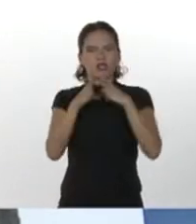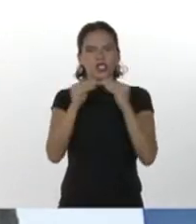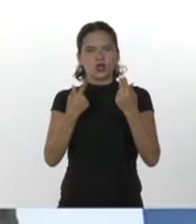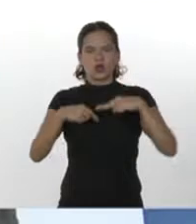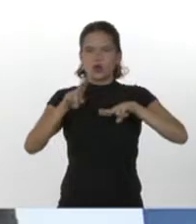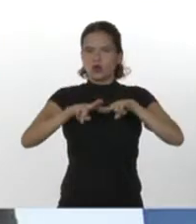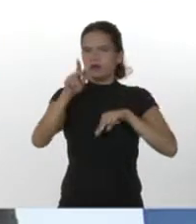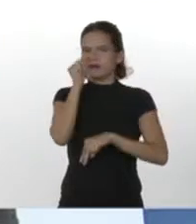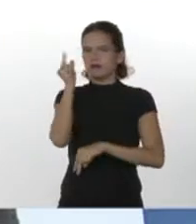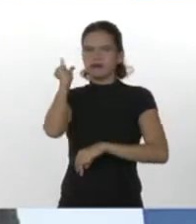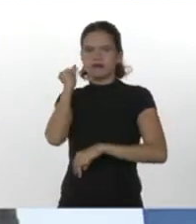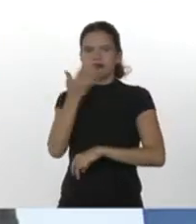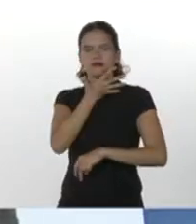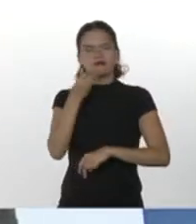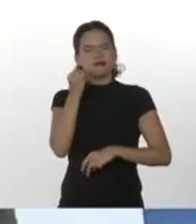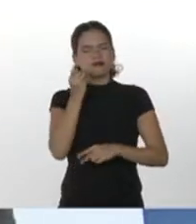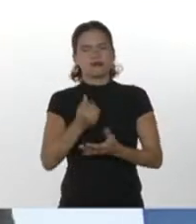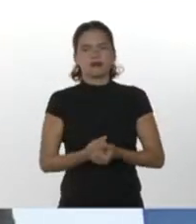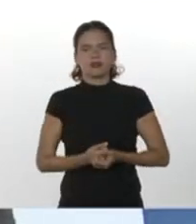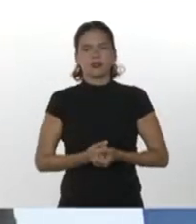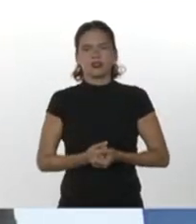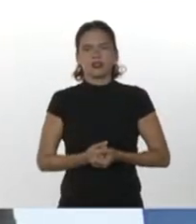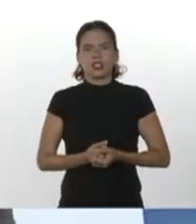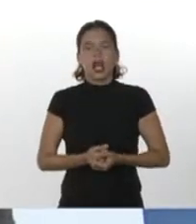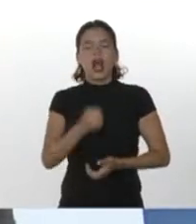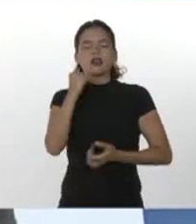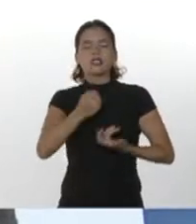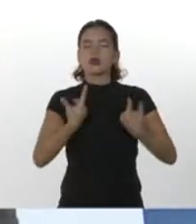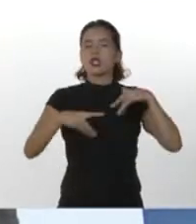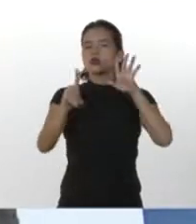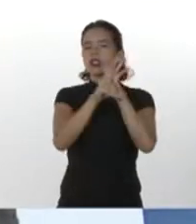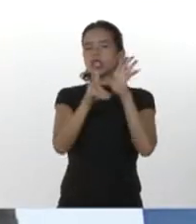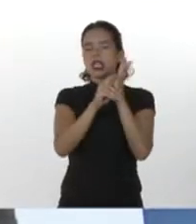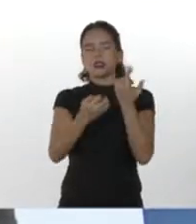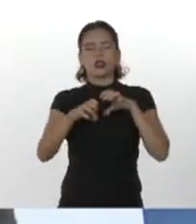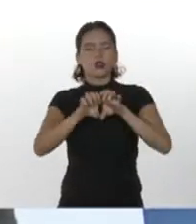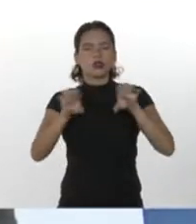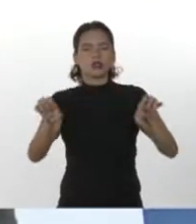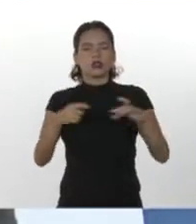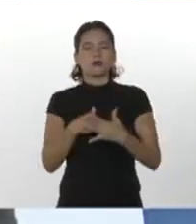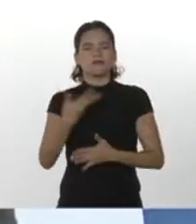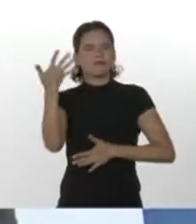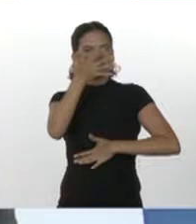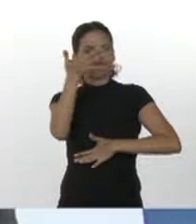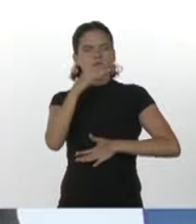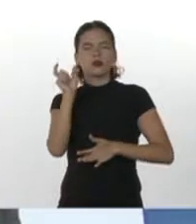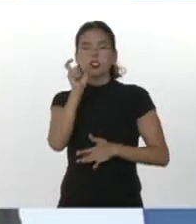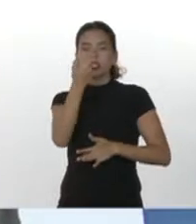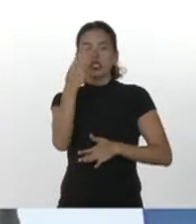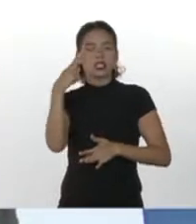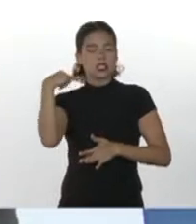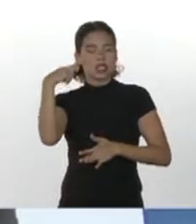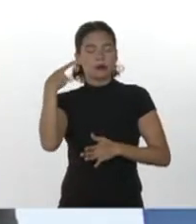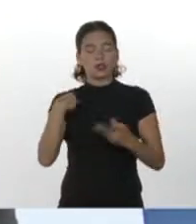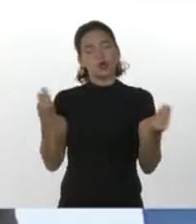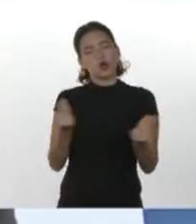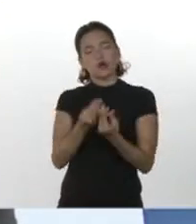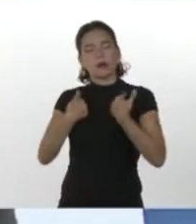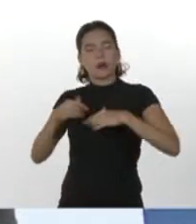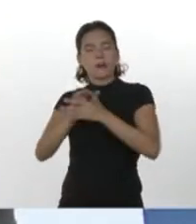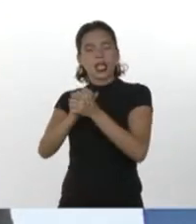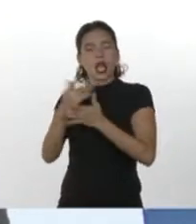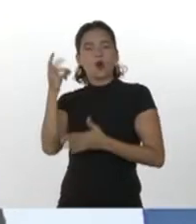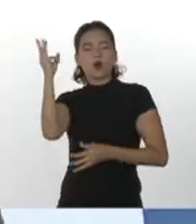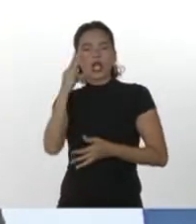todos los niños, niñas y adolescentes, claro, garantizando su derecho a la educación. Mi nombre es Guillermo y aquí me encuentro con mi